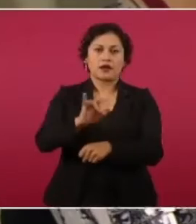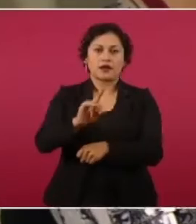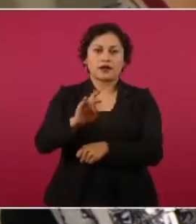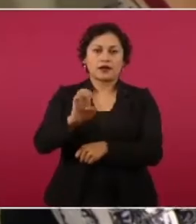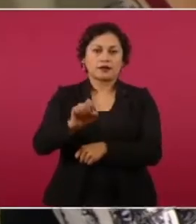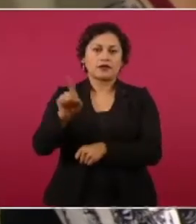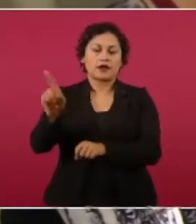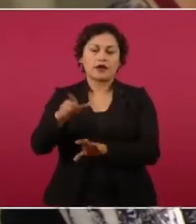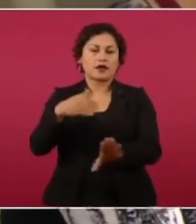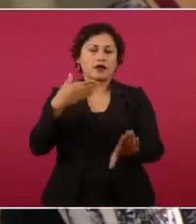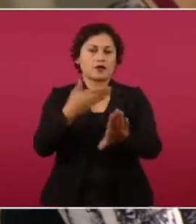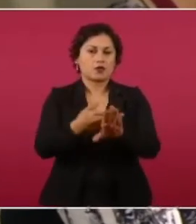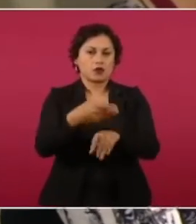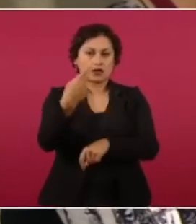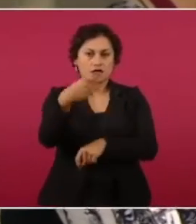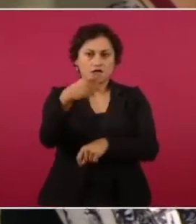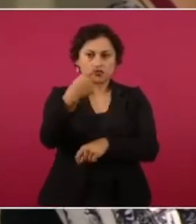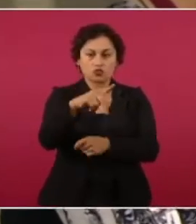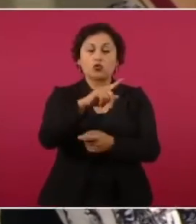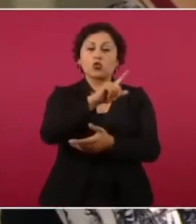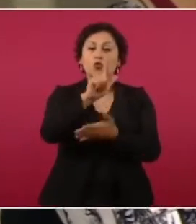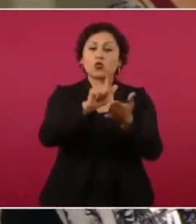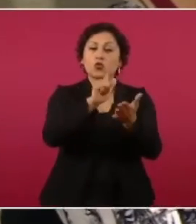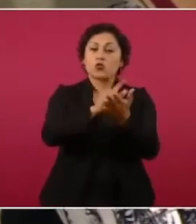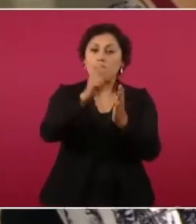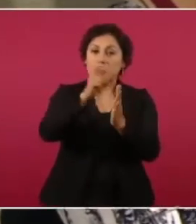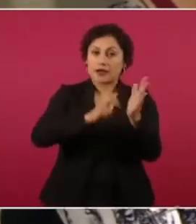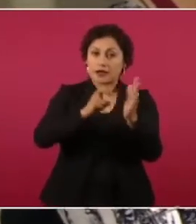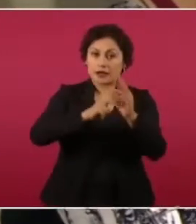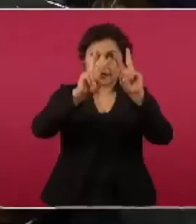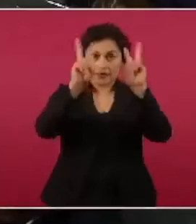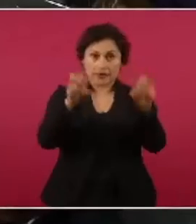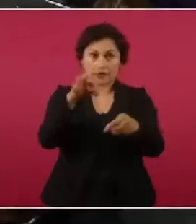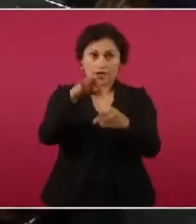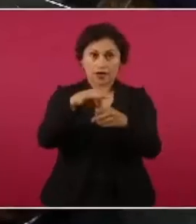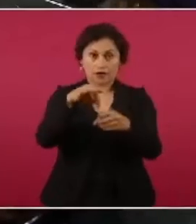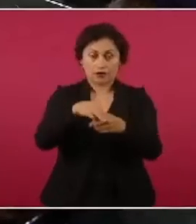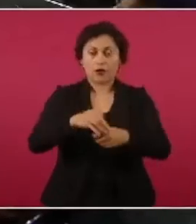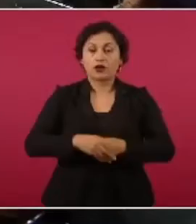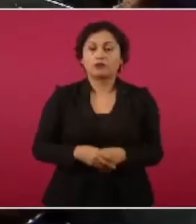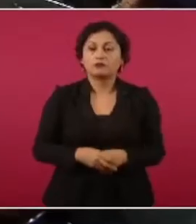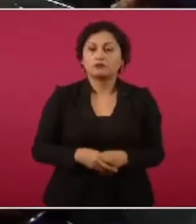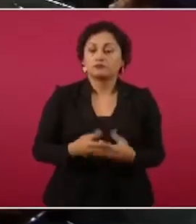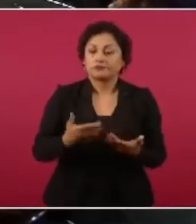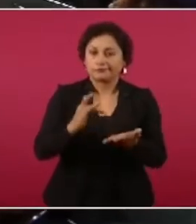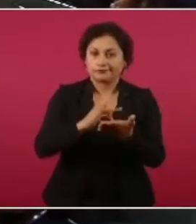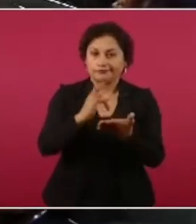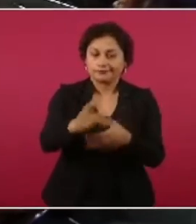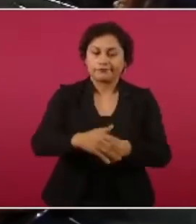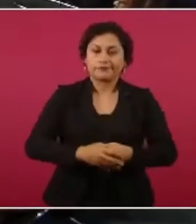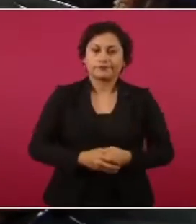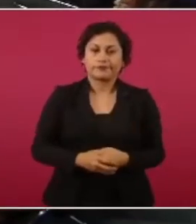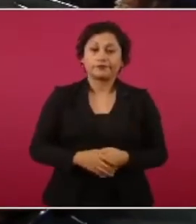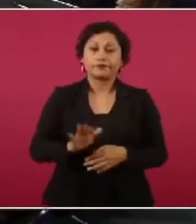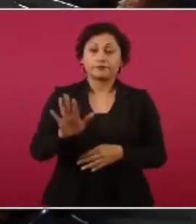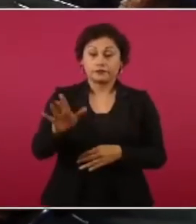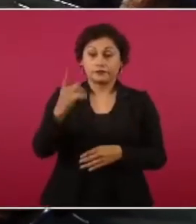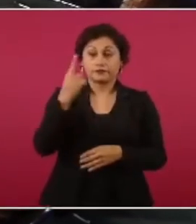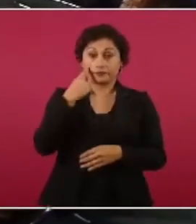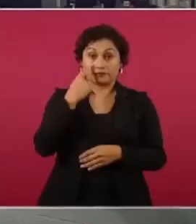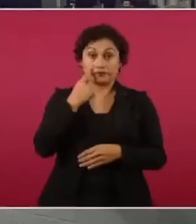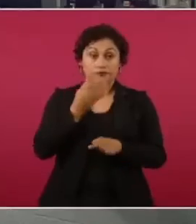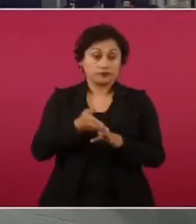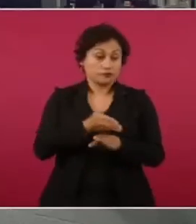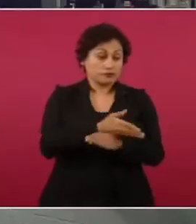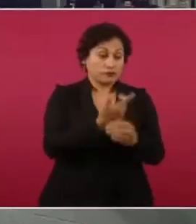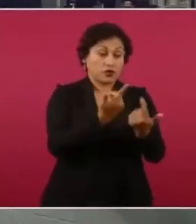su propuesta de reforma justamente al sistema electoral? Muchas gracias. Pues en el caso de estos expertos